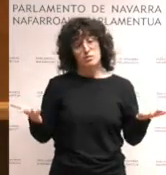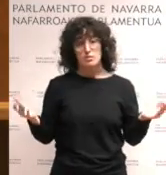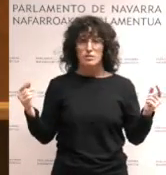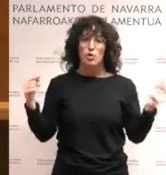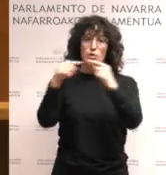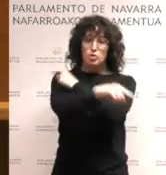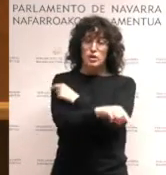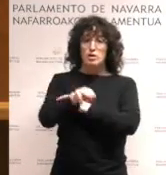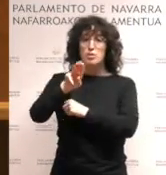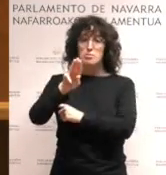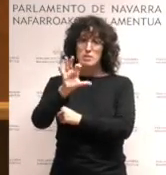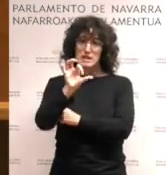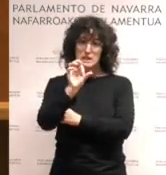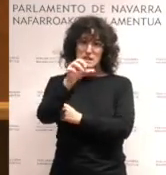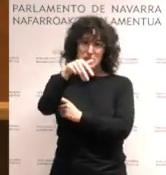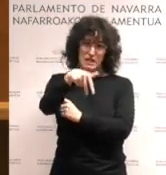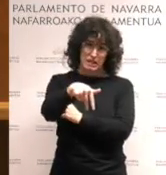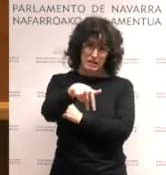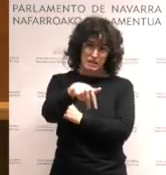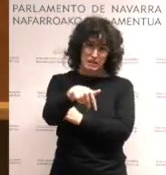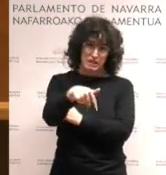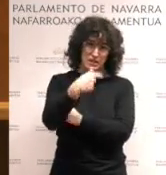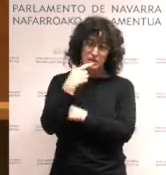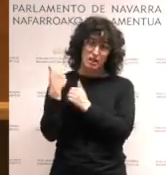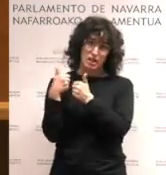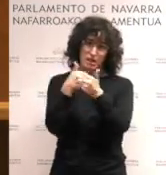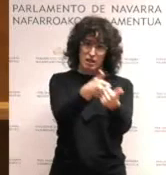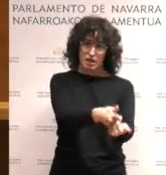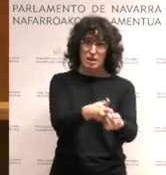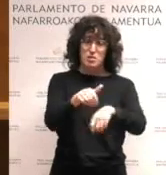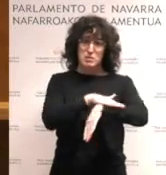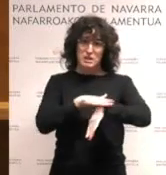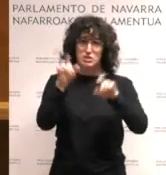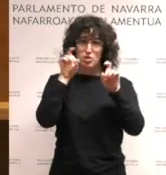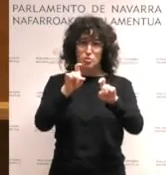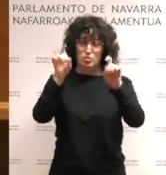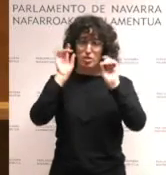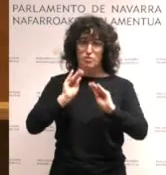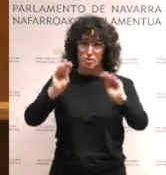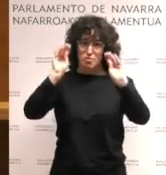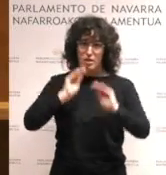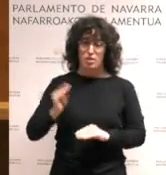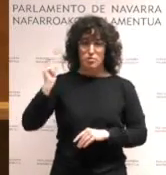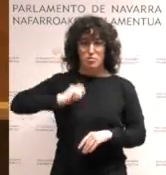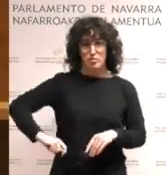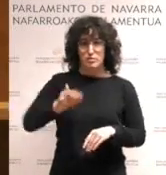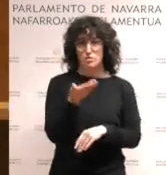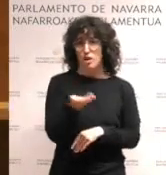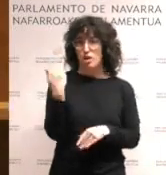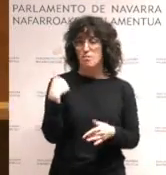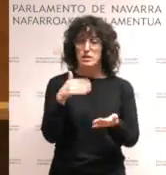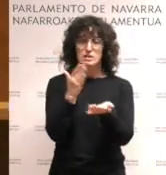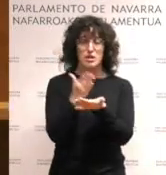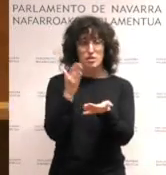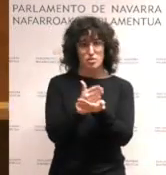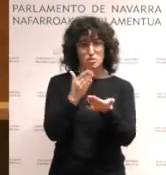el PSN, que sigue la senda del Ministerio de Educación y Formación Profesional, como no, que a principios del pasado curso y ante las